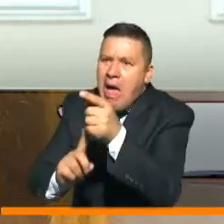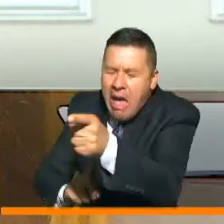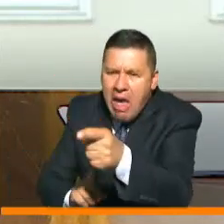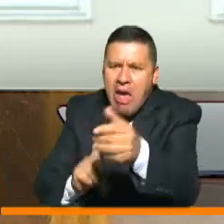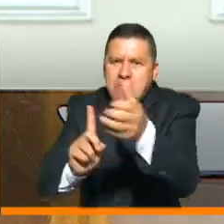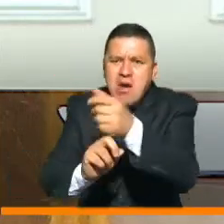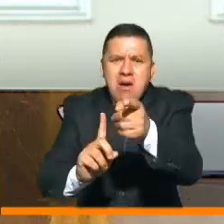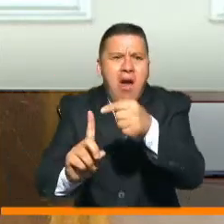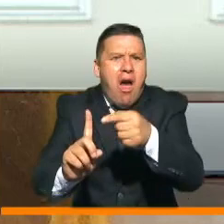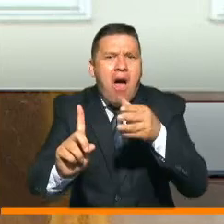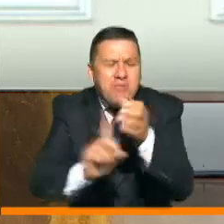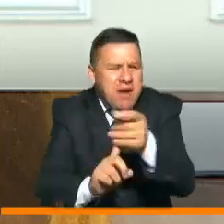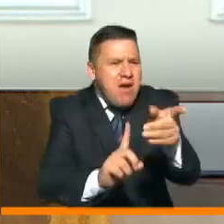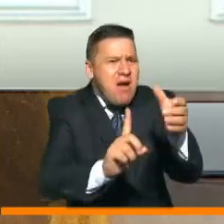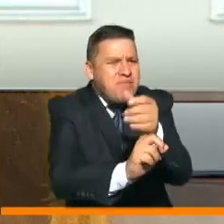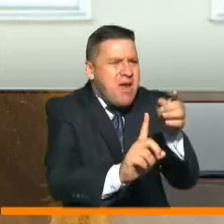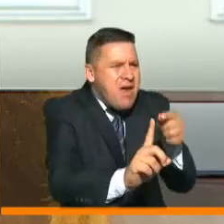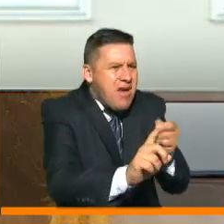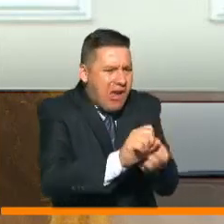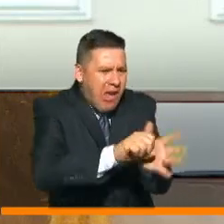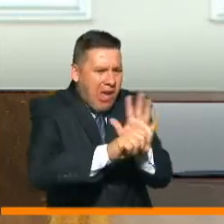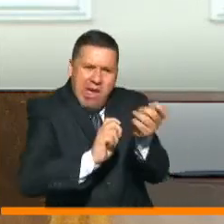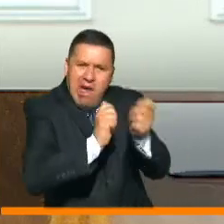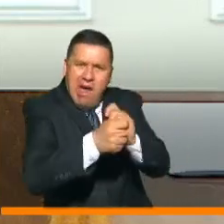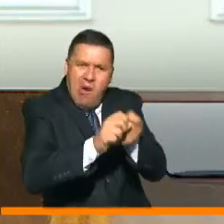también correspondientes al linaje o cepa del